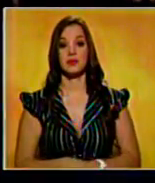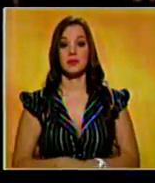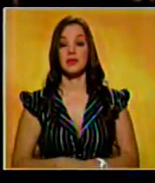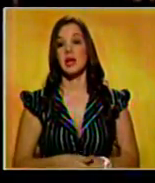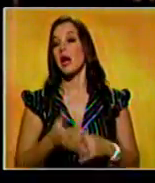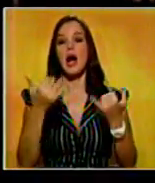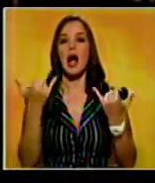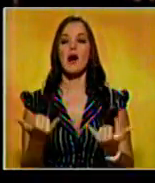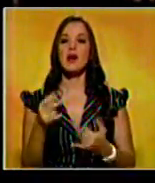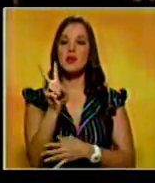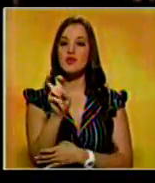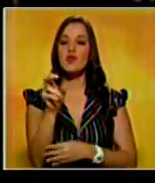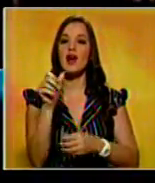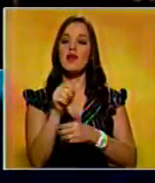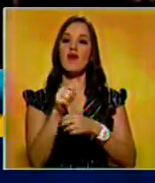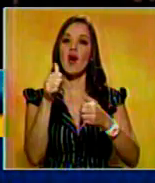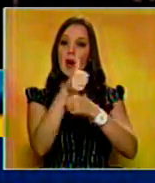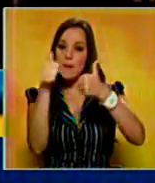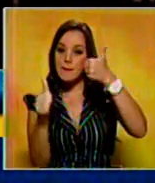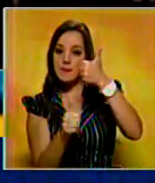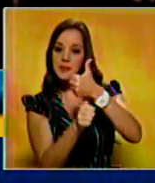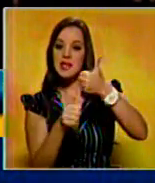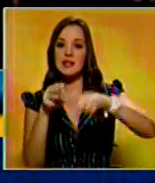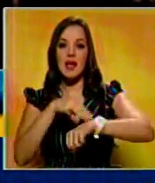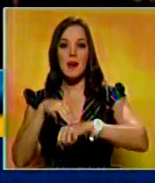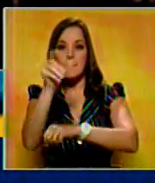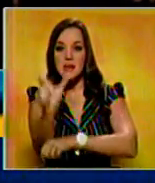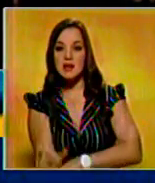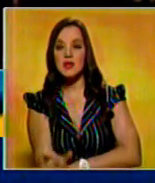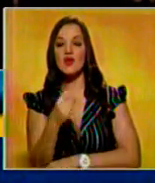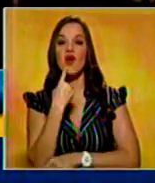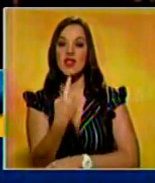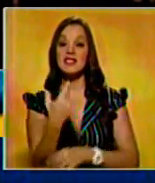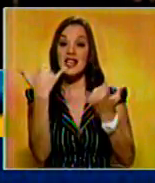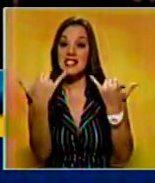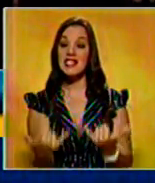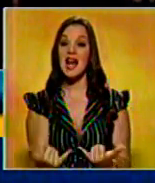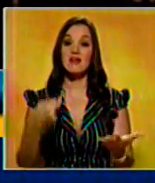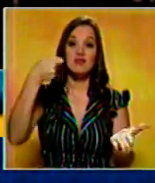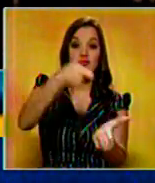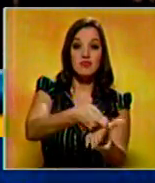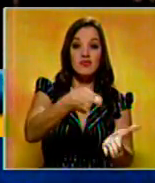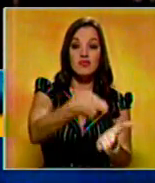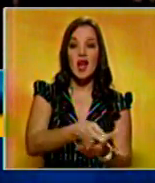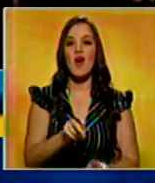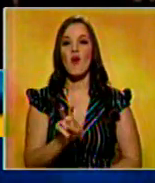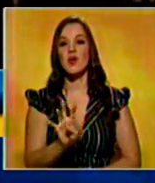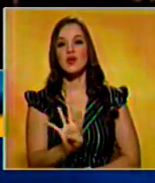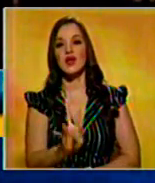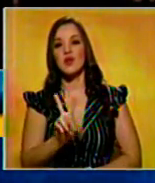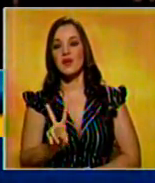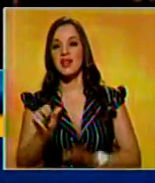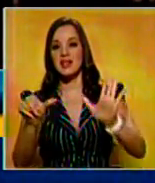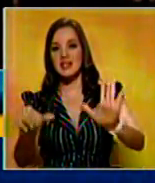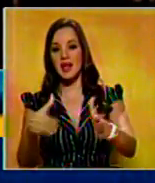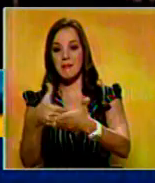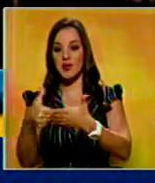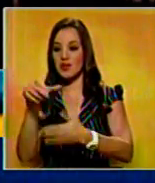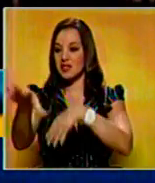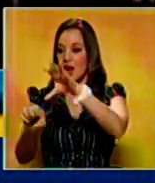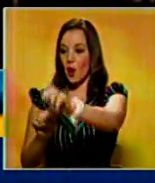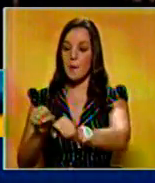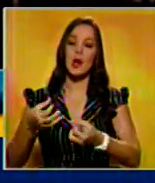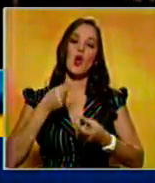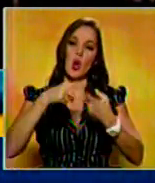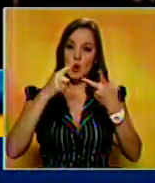nombrado viceministro de Gestión de Riesgo y Protección Civil apuntó que se llevan invertidos 426 millones de bolívares en dotación para el Cuerpo de Bomberos